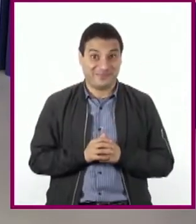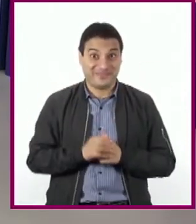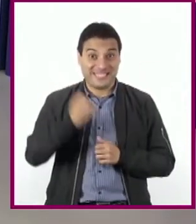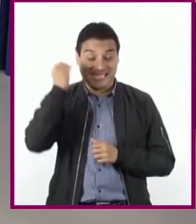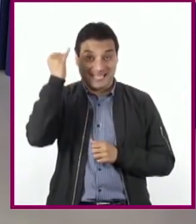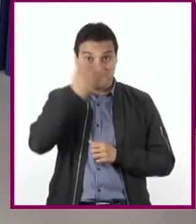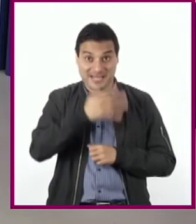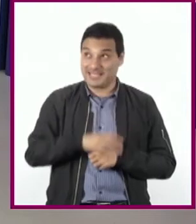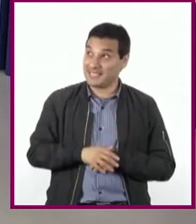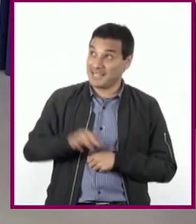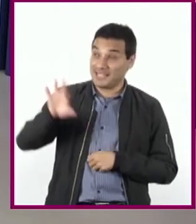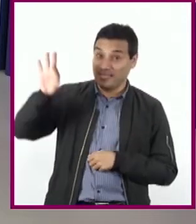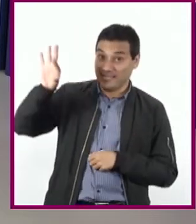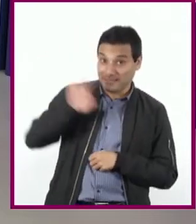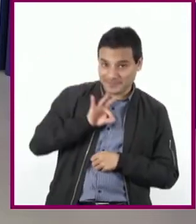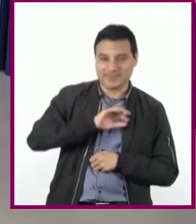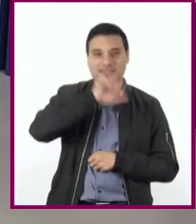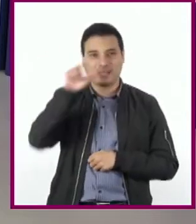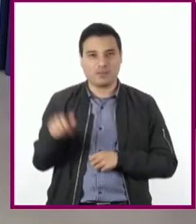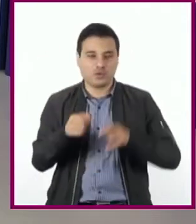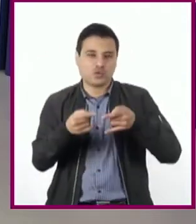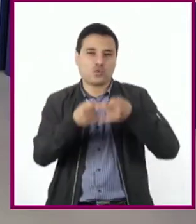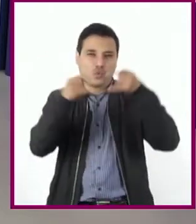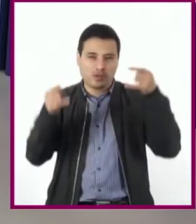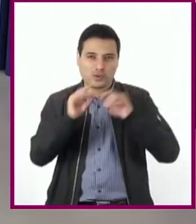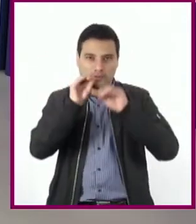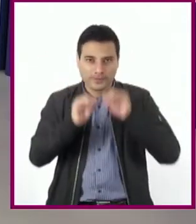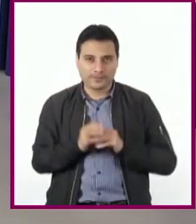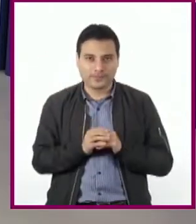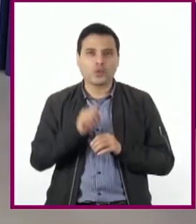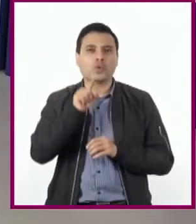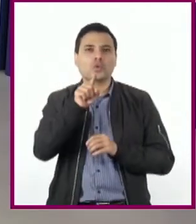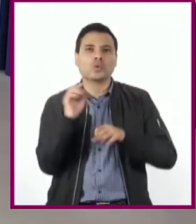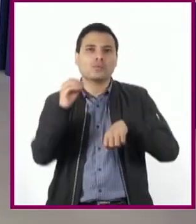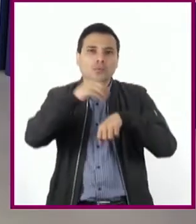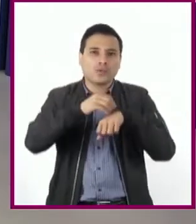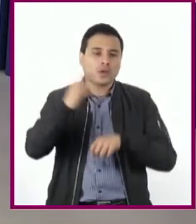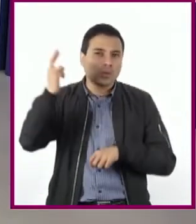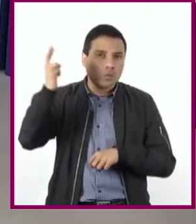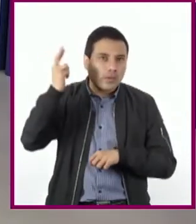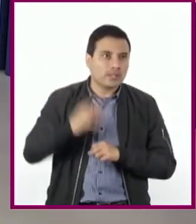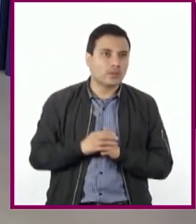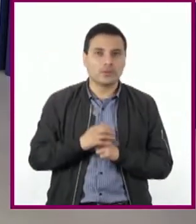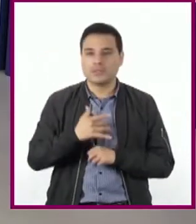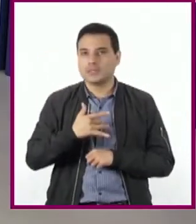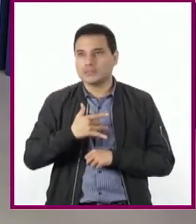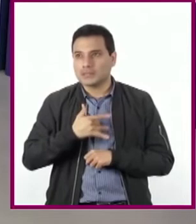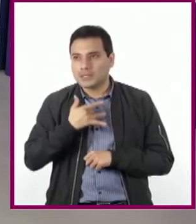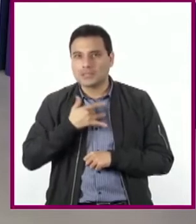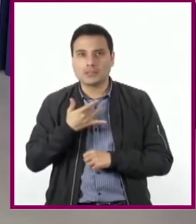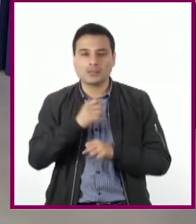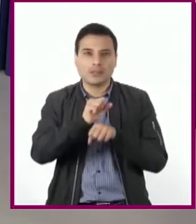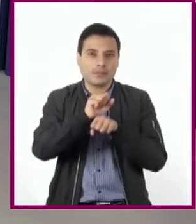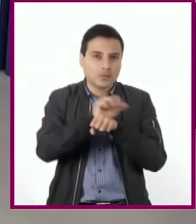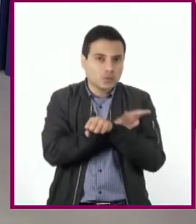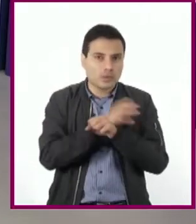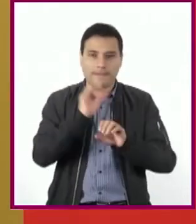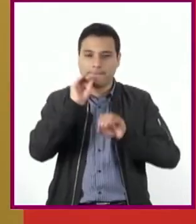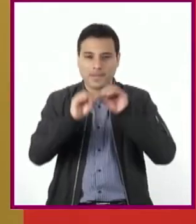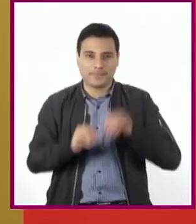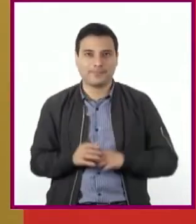Proponemos incorporar el sonido de las aves de su entorno, agreguen emociones y registren las sensaciones que experimentan en esta